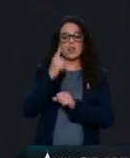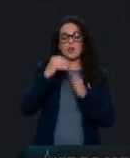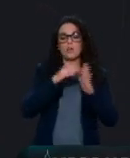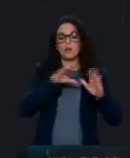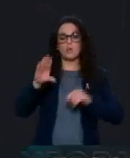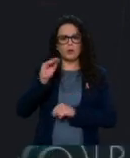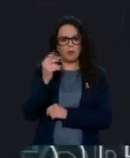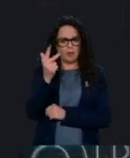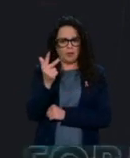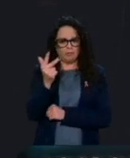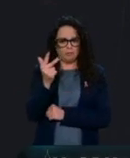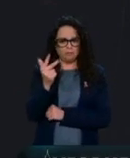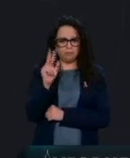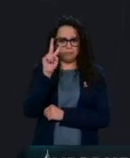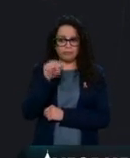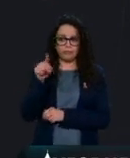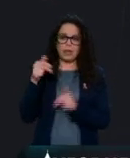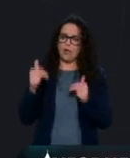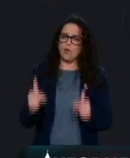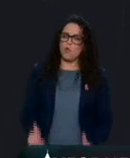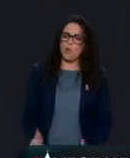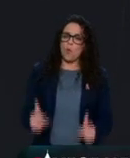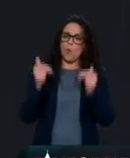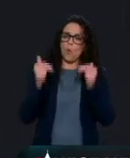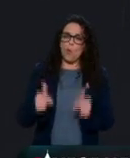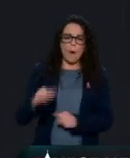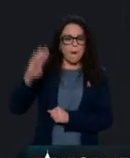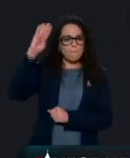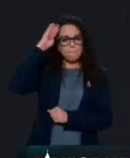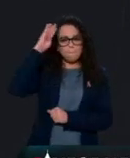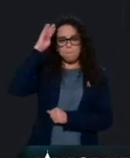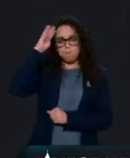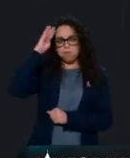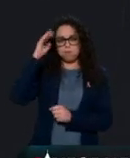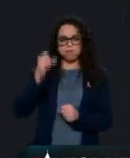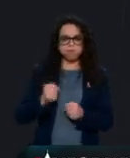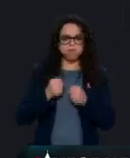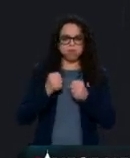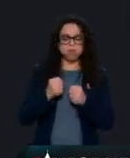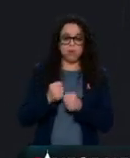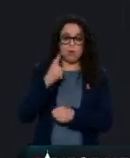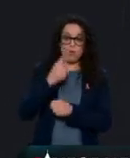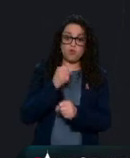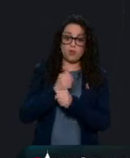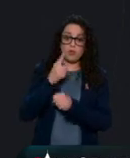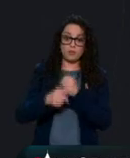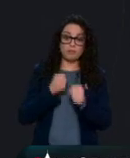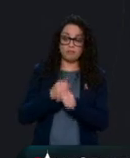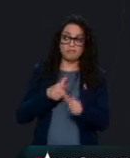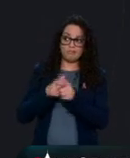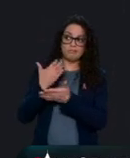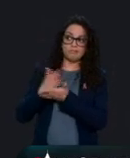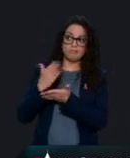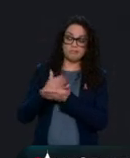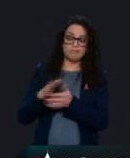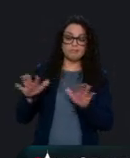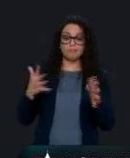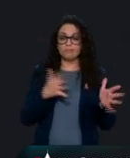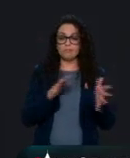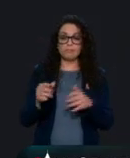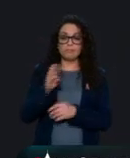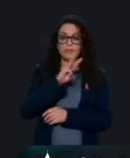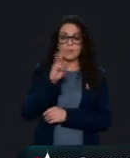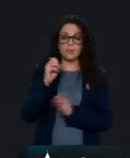1998. Entonces, pues es un negocio tremendo este asunto que cada año seguimos pagando, más o menos nos cuesta 300,000 millones de pesos